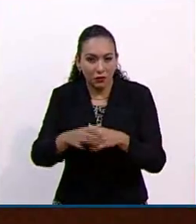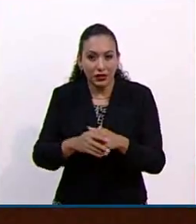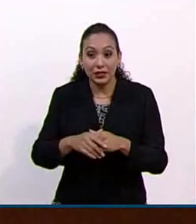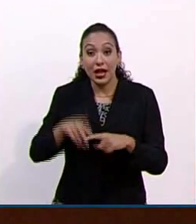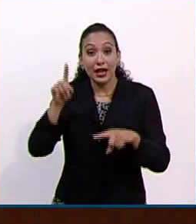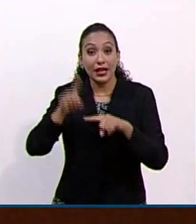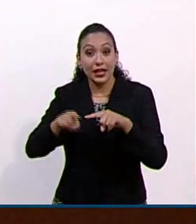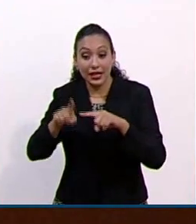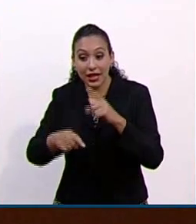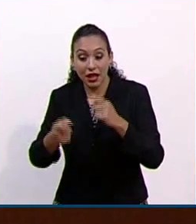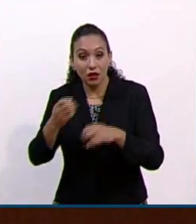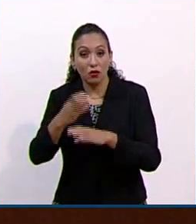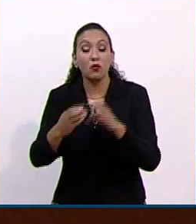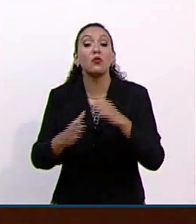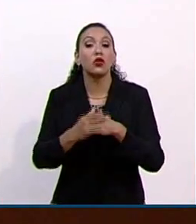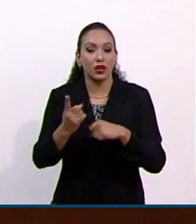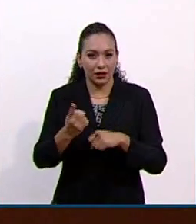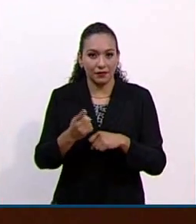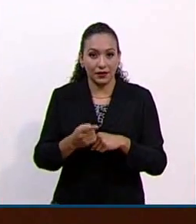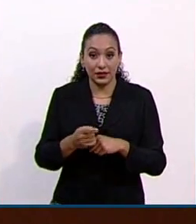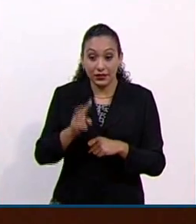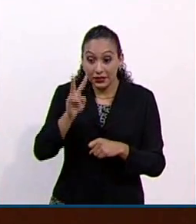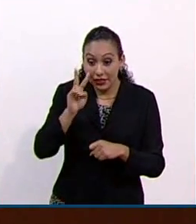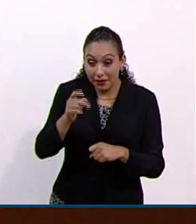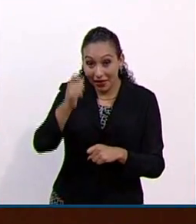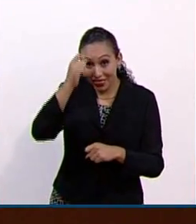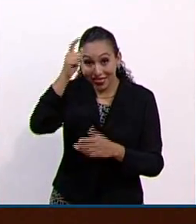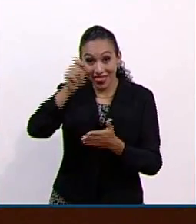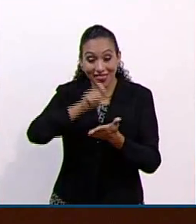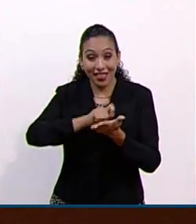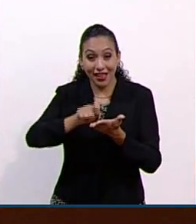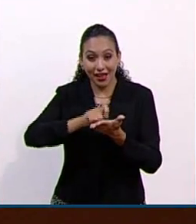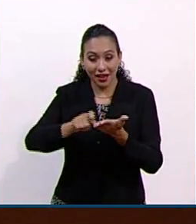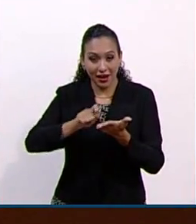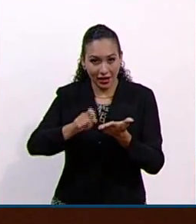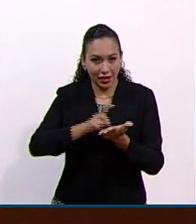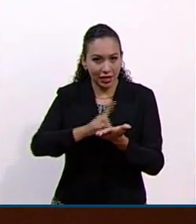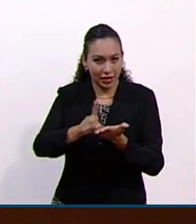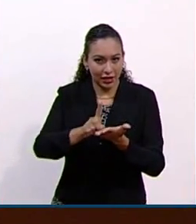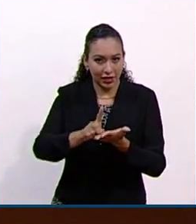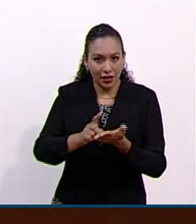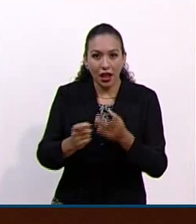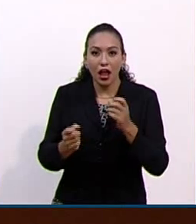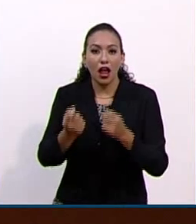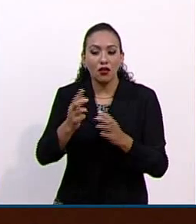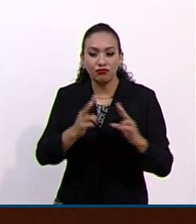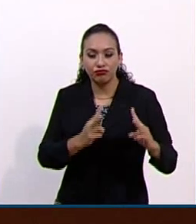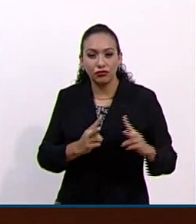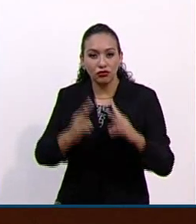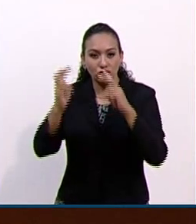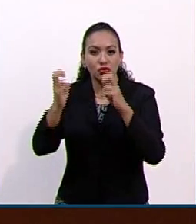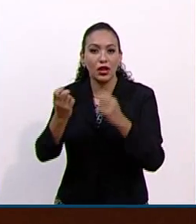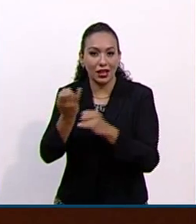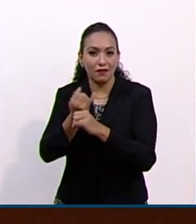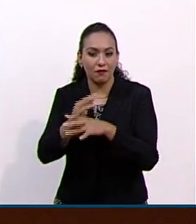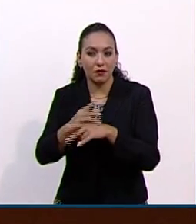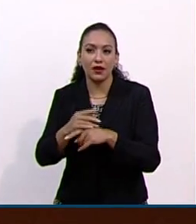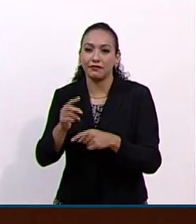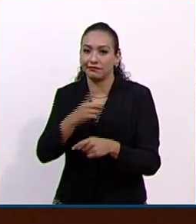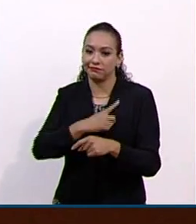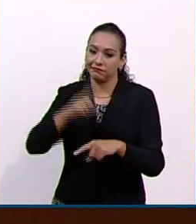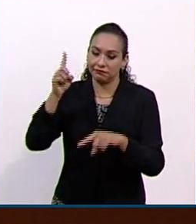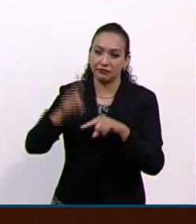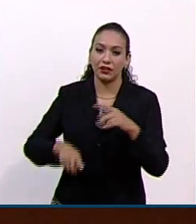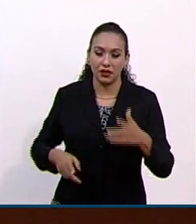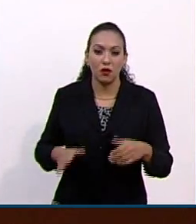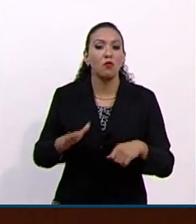si presuntamente se violan derechos de autor por aviso previo de un titular de derechos, procedimiento que a su vez permite al usuario, a